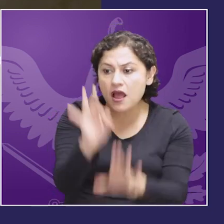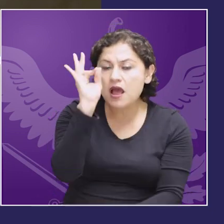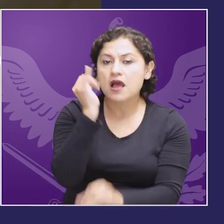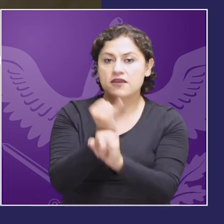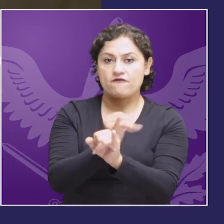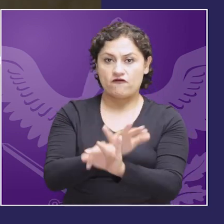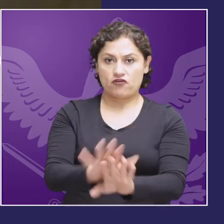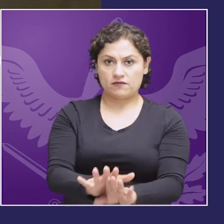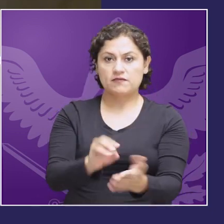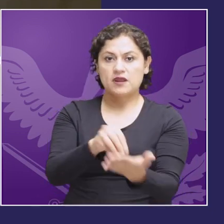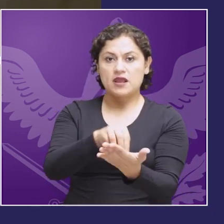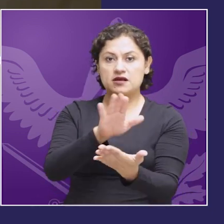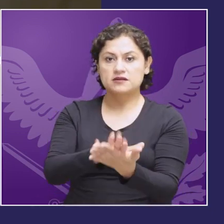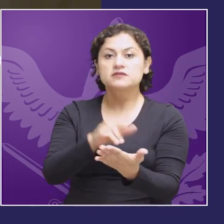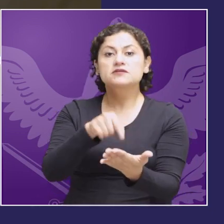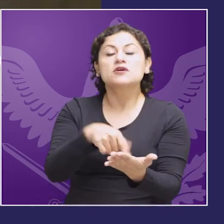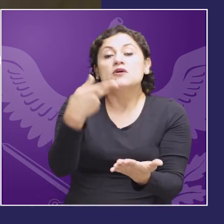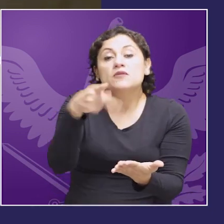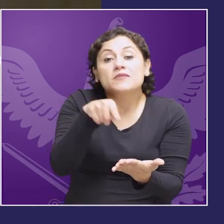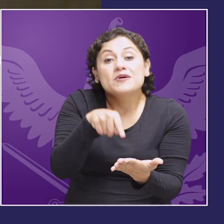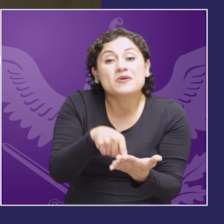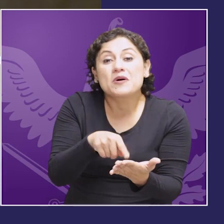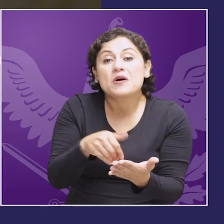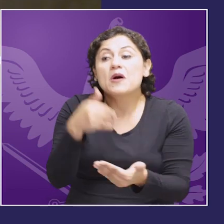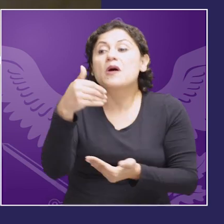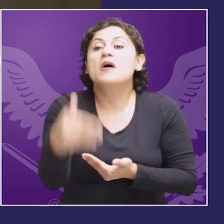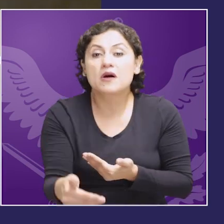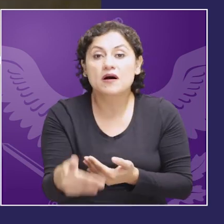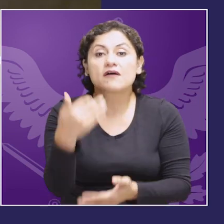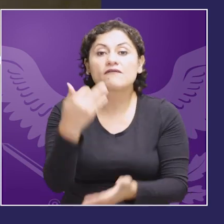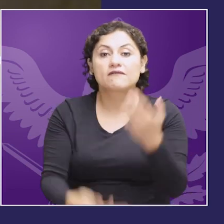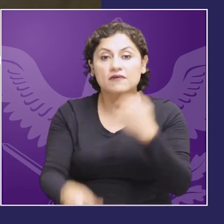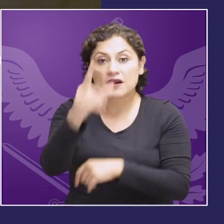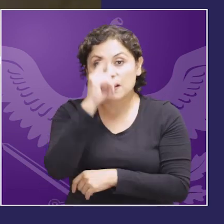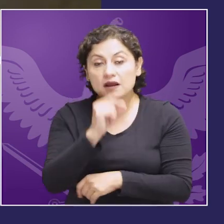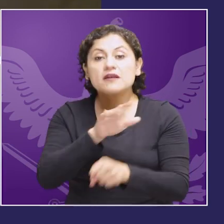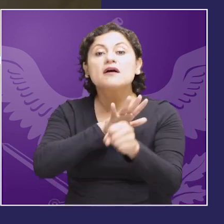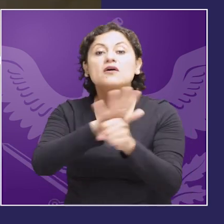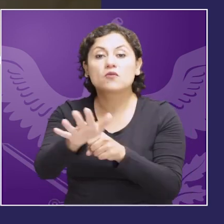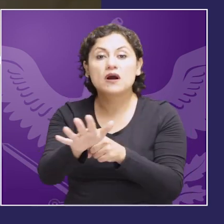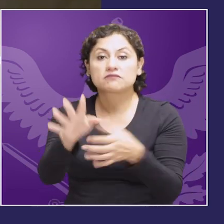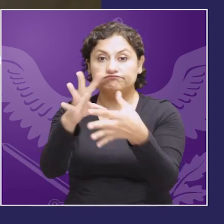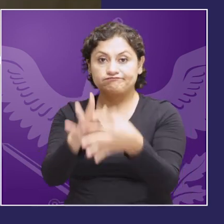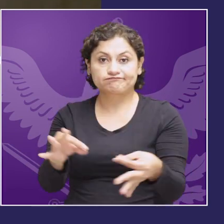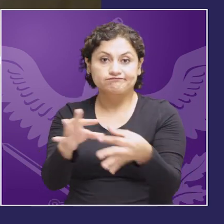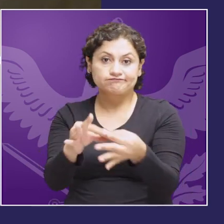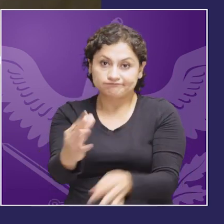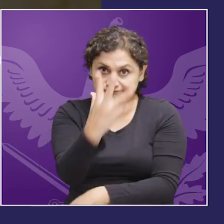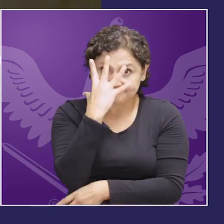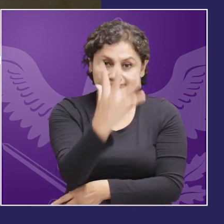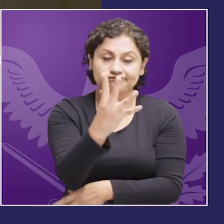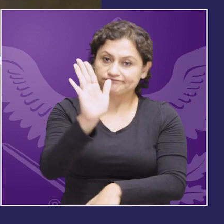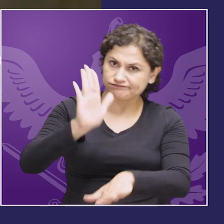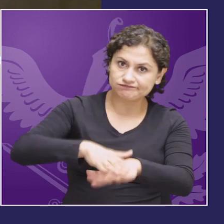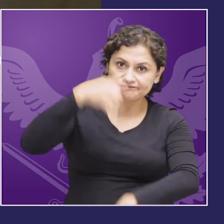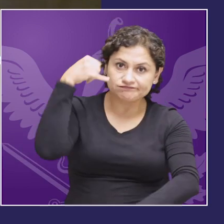podemos irnos al otro extremo de que el derecho penal no sirve para nada. Sí sirve para contar esta historia, pero al final del